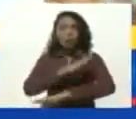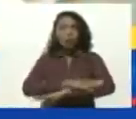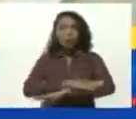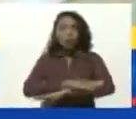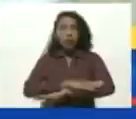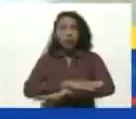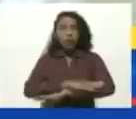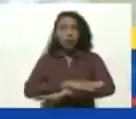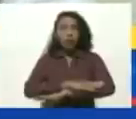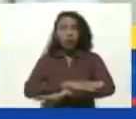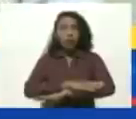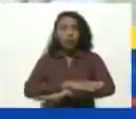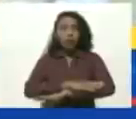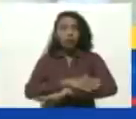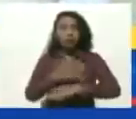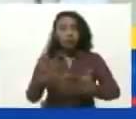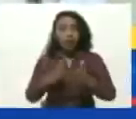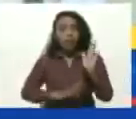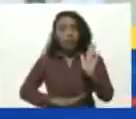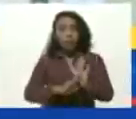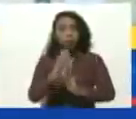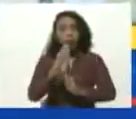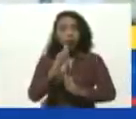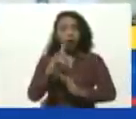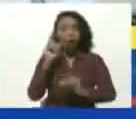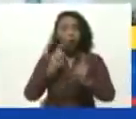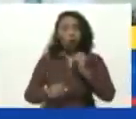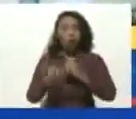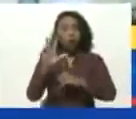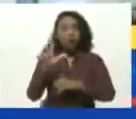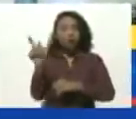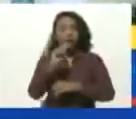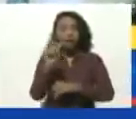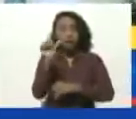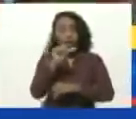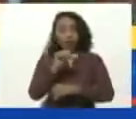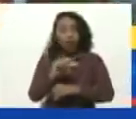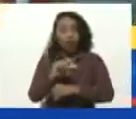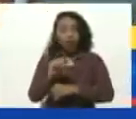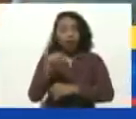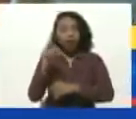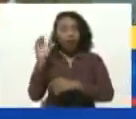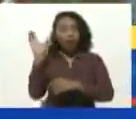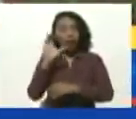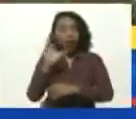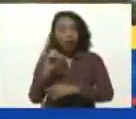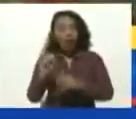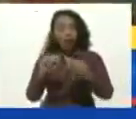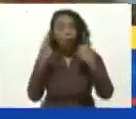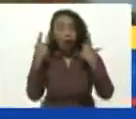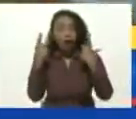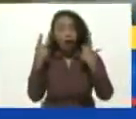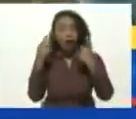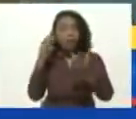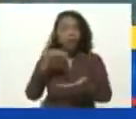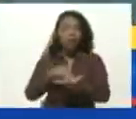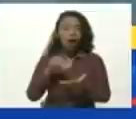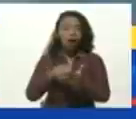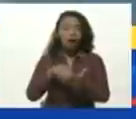de elevación las últimas 3 semanas de los casos en Caracas, La Guaira, Miranda y Nueva